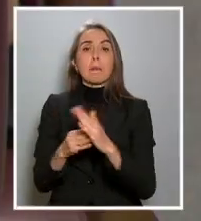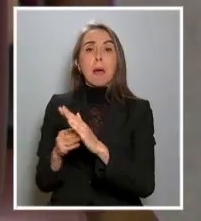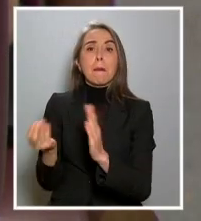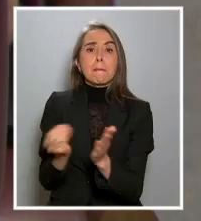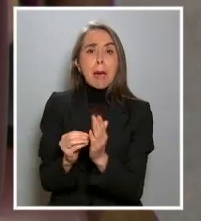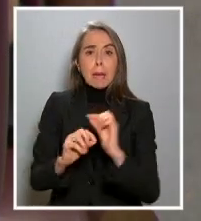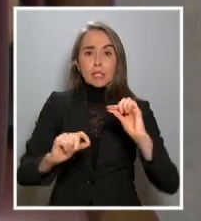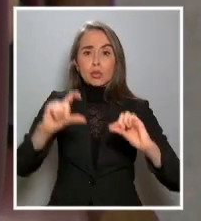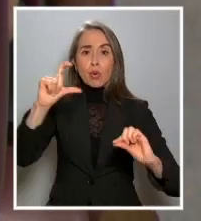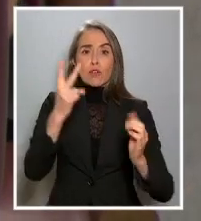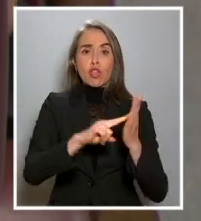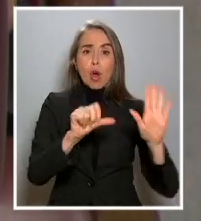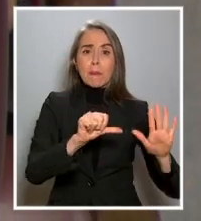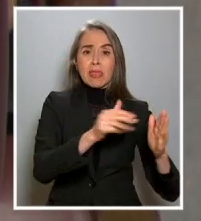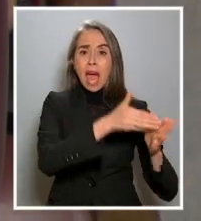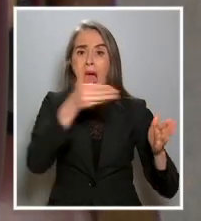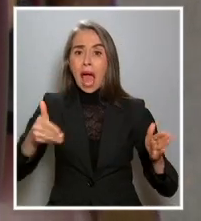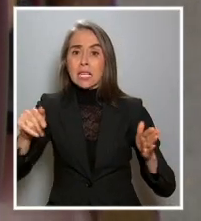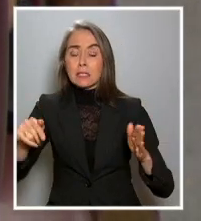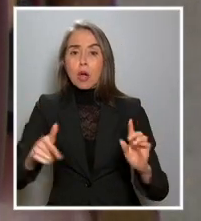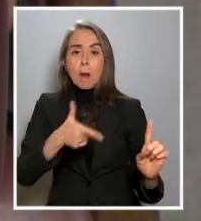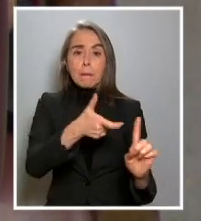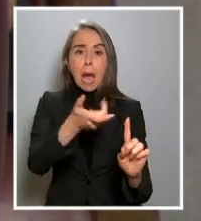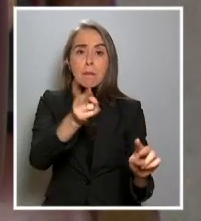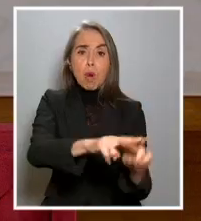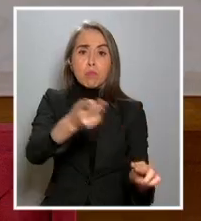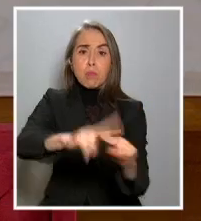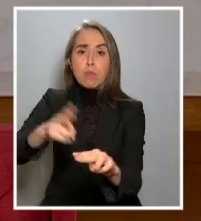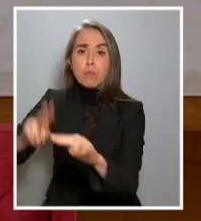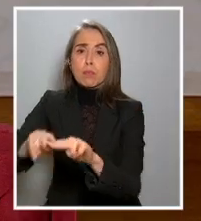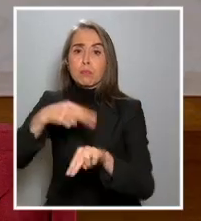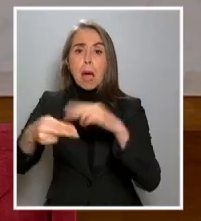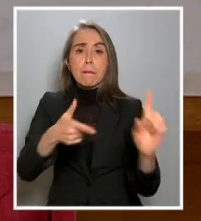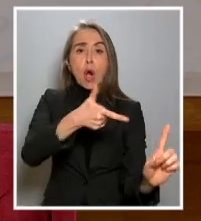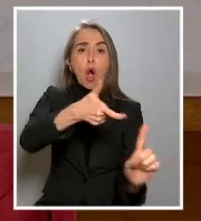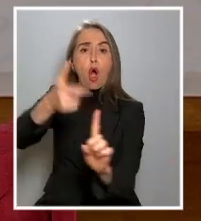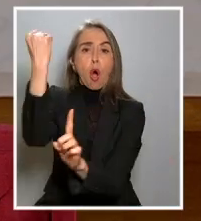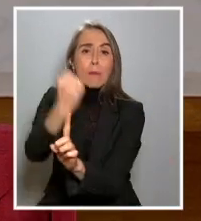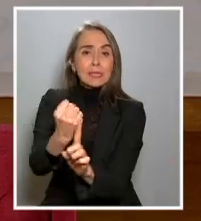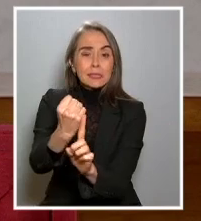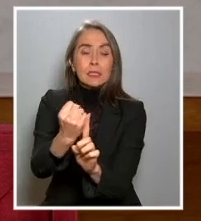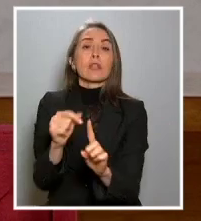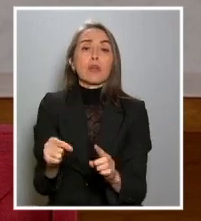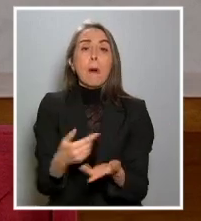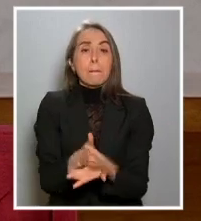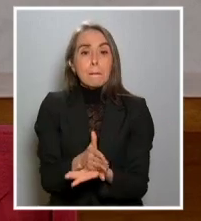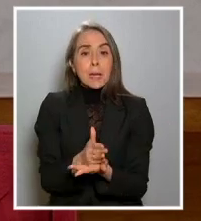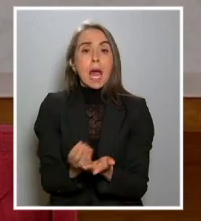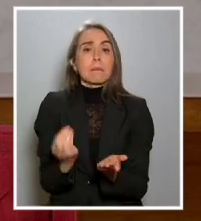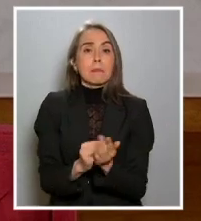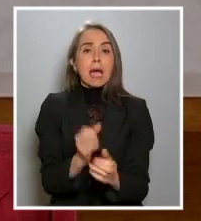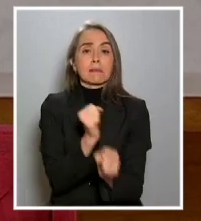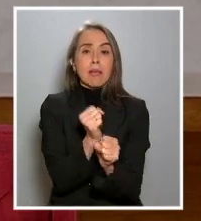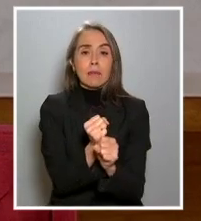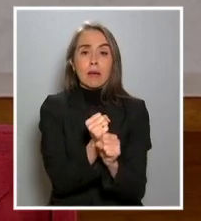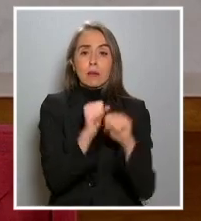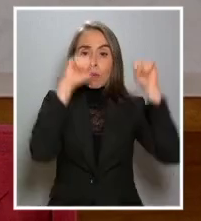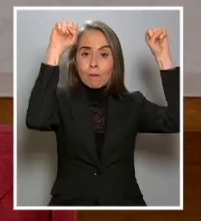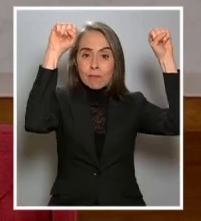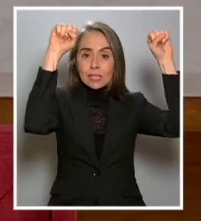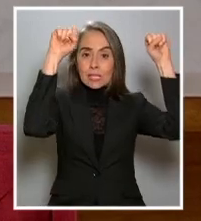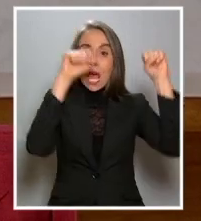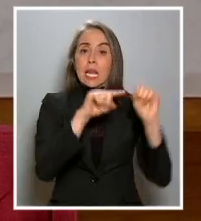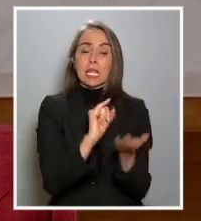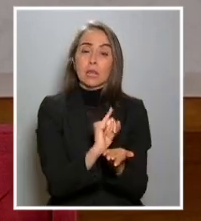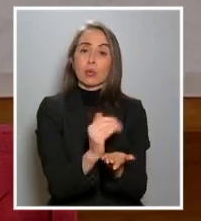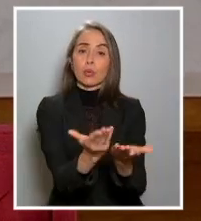que venía desde 2016. Como parte de este plan, hemos fortalecido el trabajo de la Fiscalía, institución